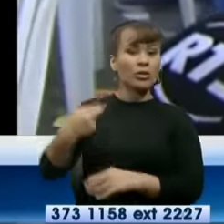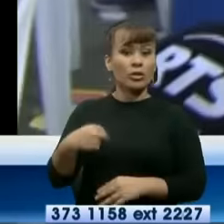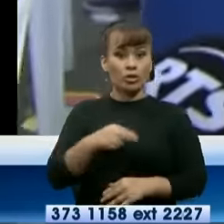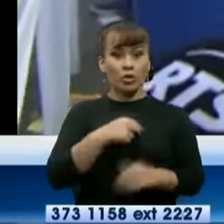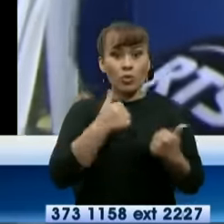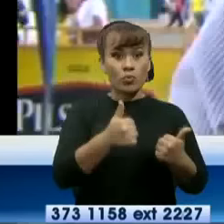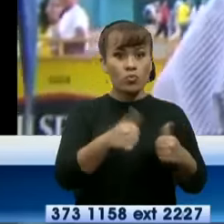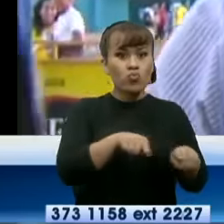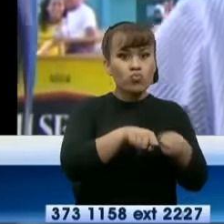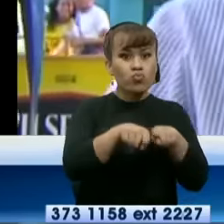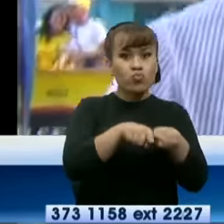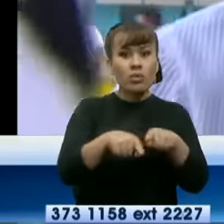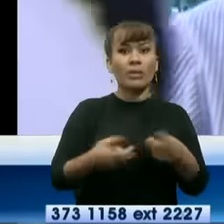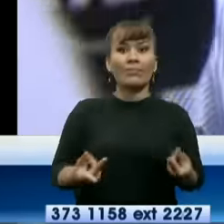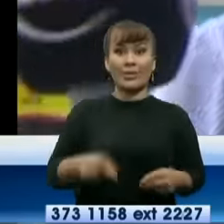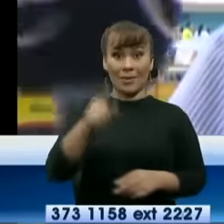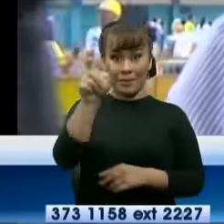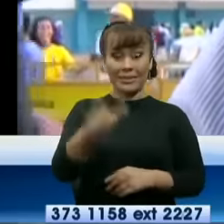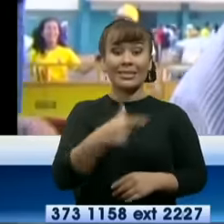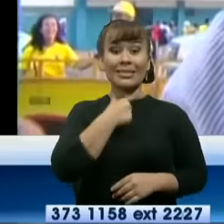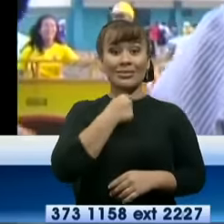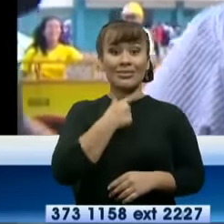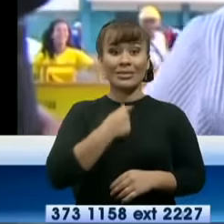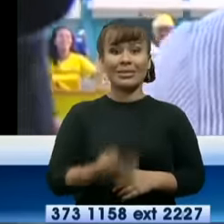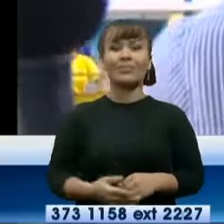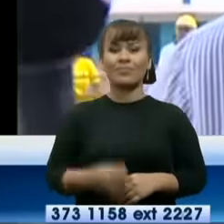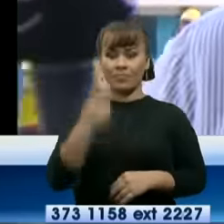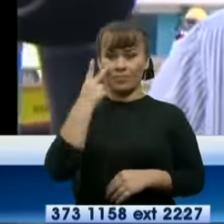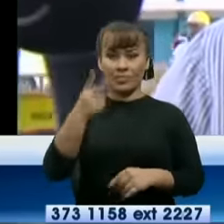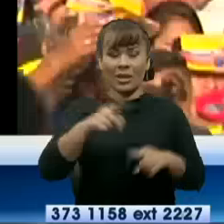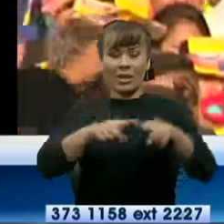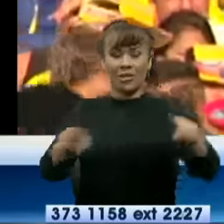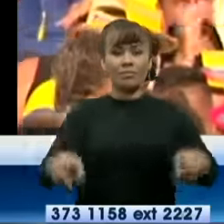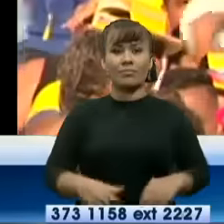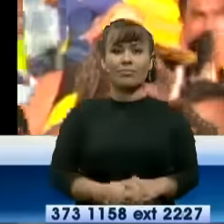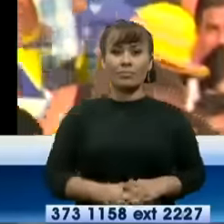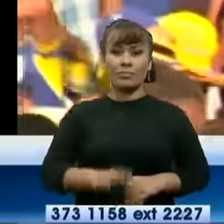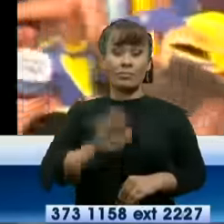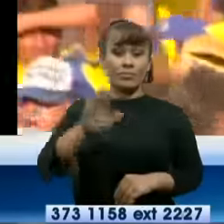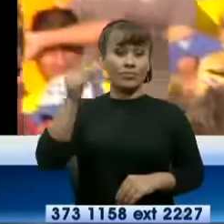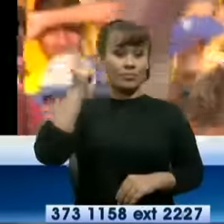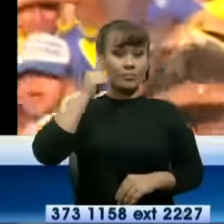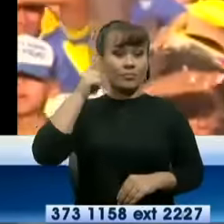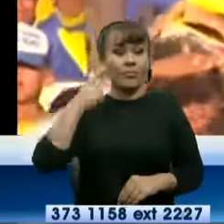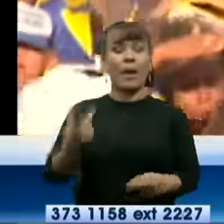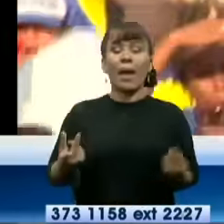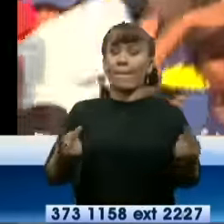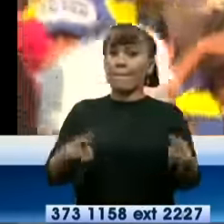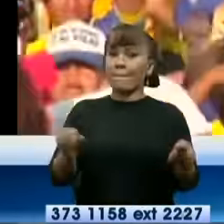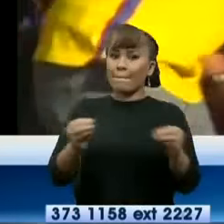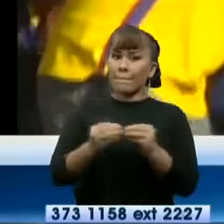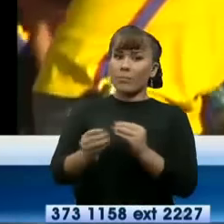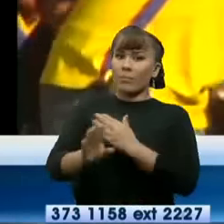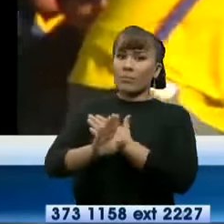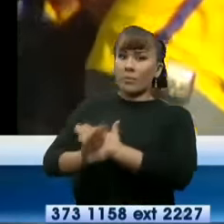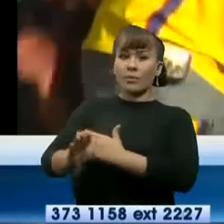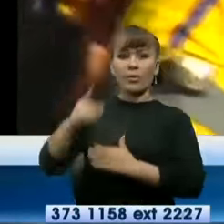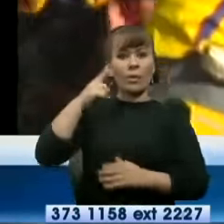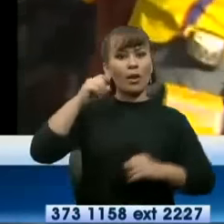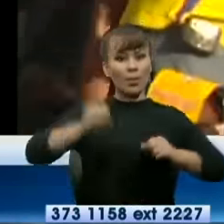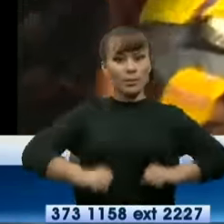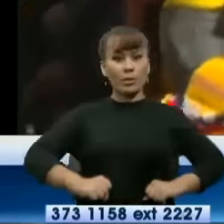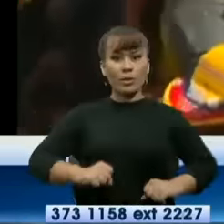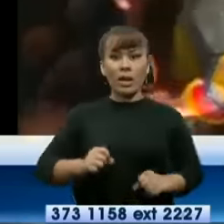equipo competitivo. Para este fanático, él ve desde otro punto la situación, pues a su criterio se debió estar más prevenido para enfrentar a